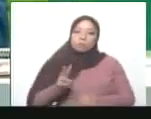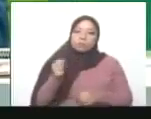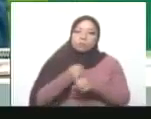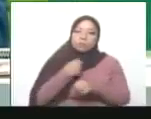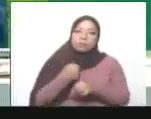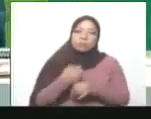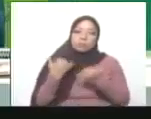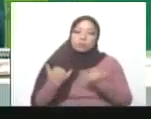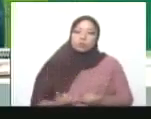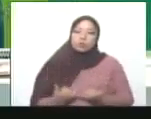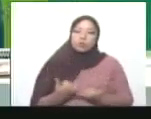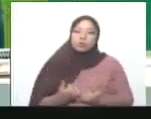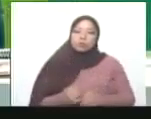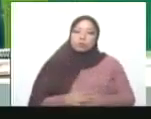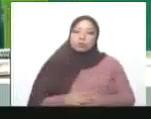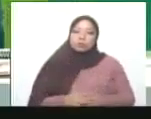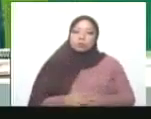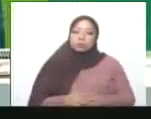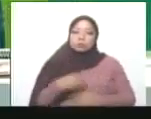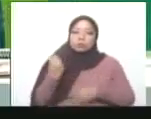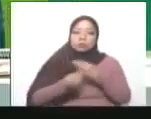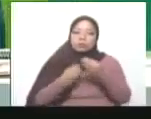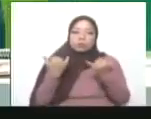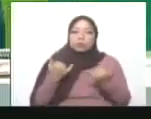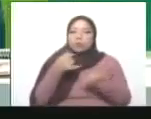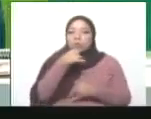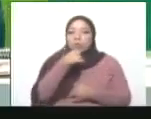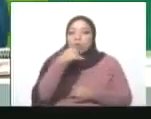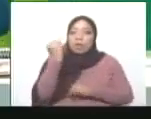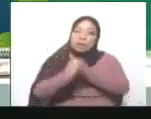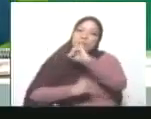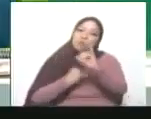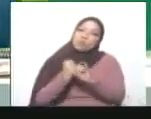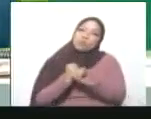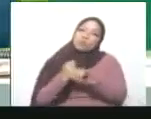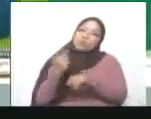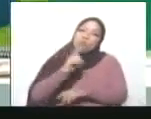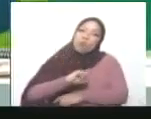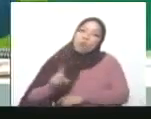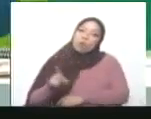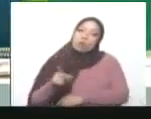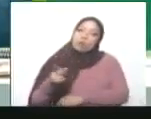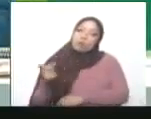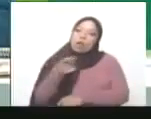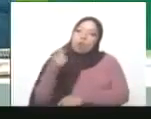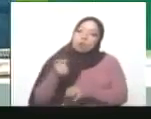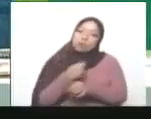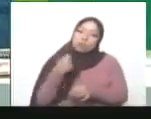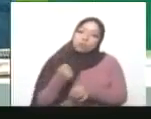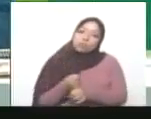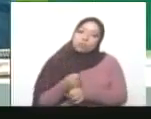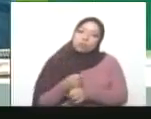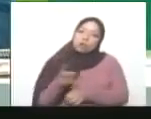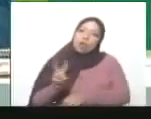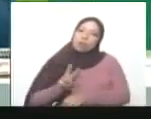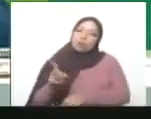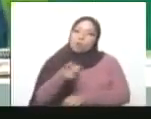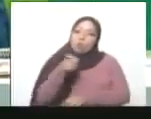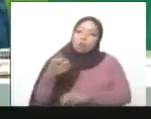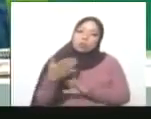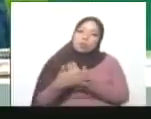1966 que es el único instrumento de derecho internacional que nos obliga a Guyana y a Venezuela a buscar